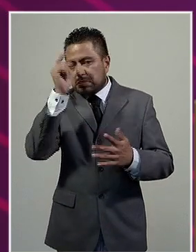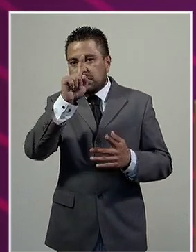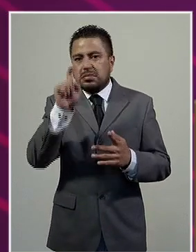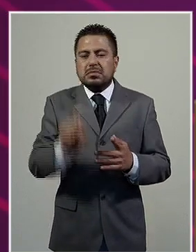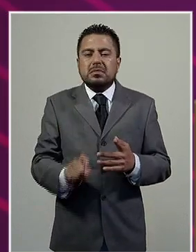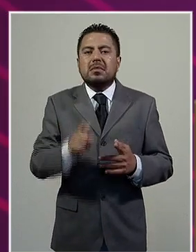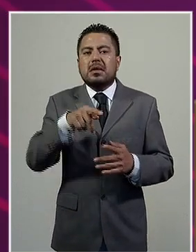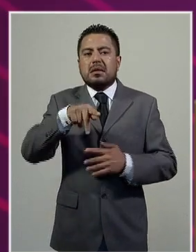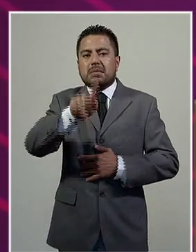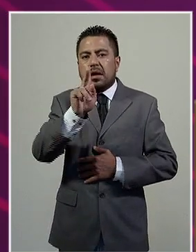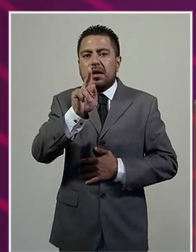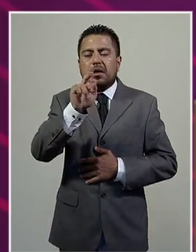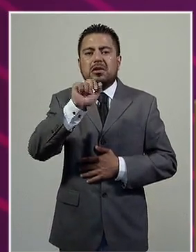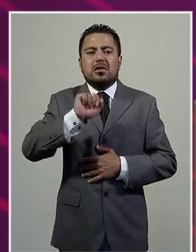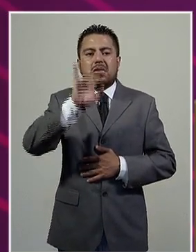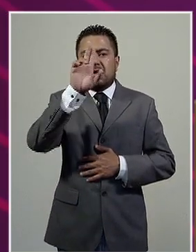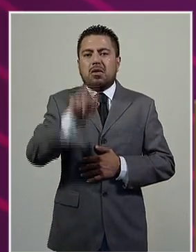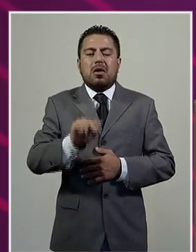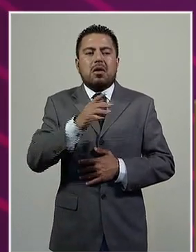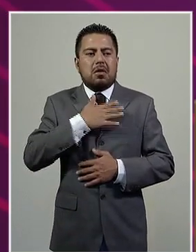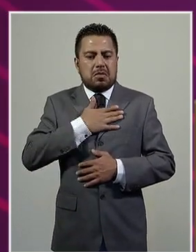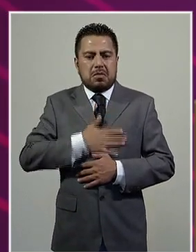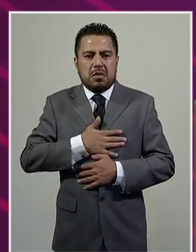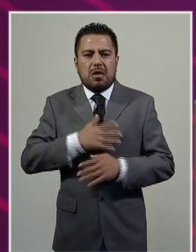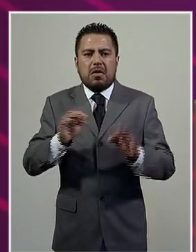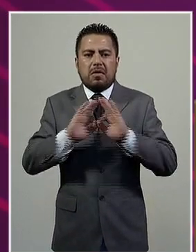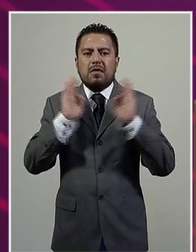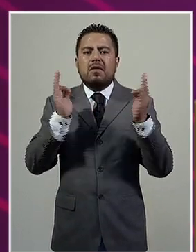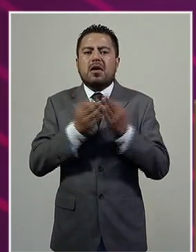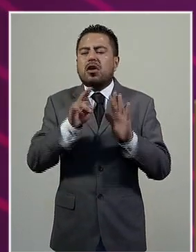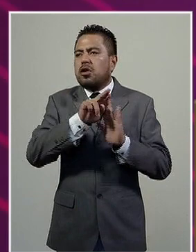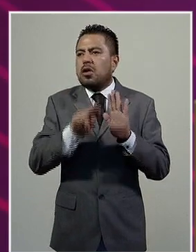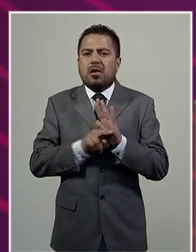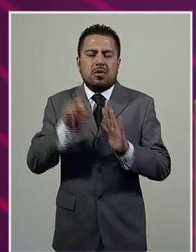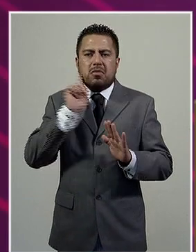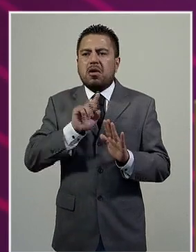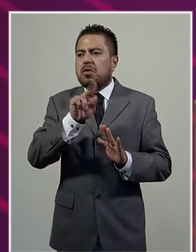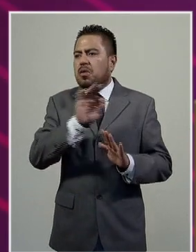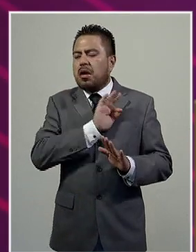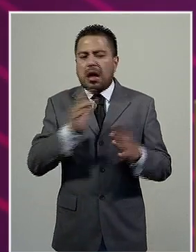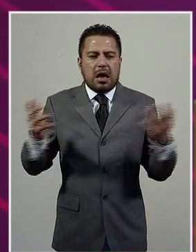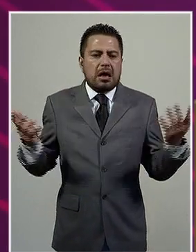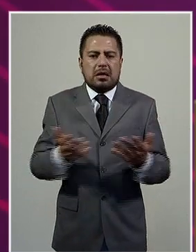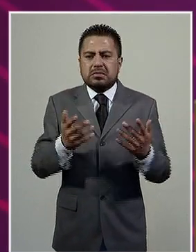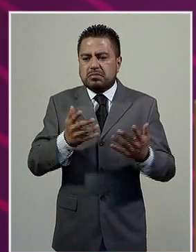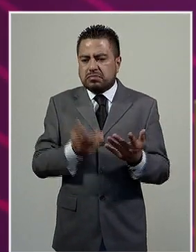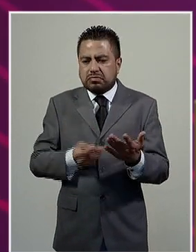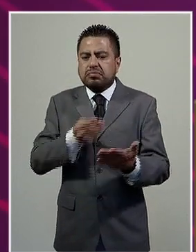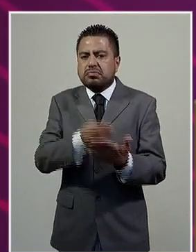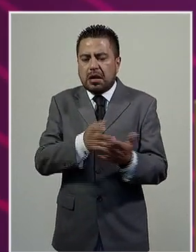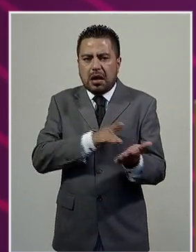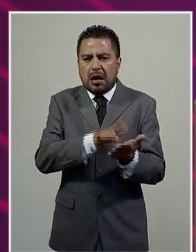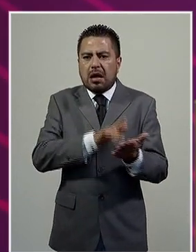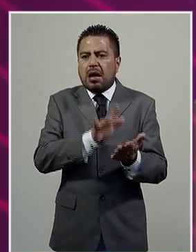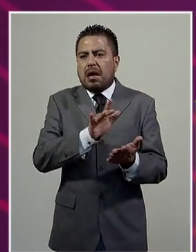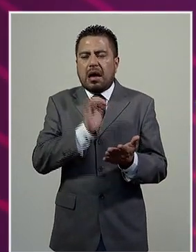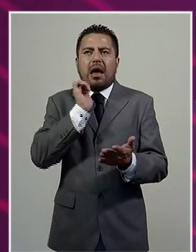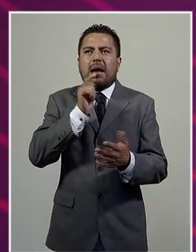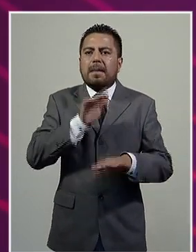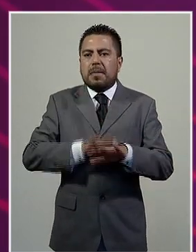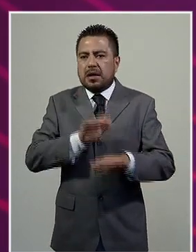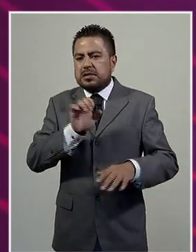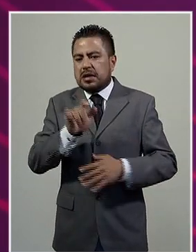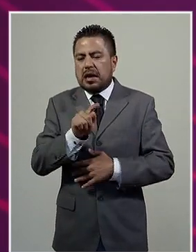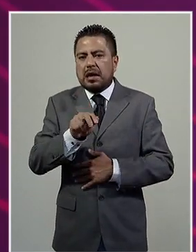pero el hecho es que si no te conformas a cierto tipo normativo de mujer, no vas a tener esas remuneraciones adicionales, ¿no?